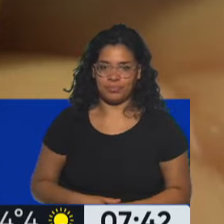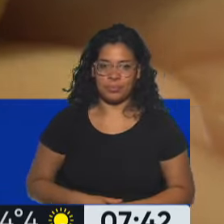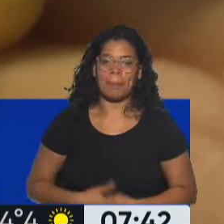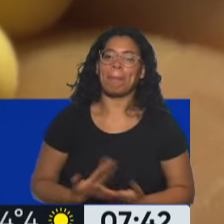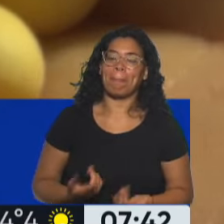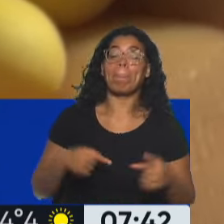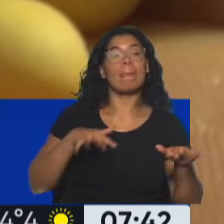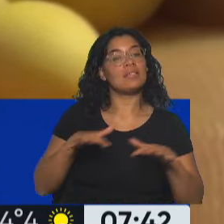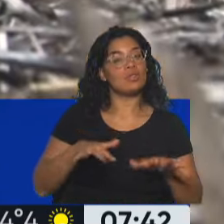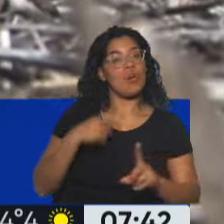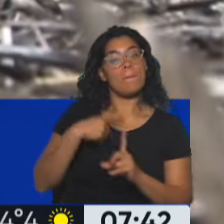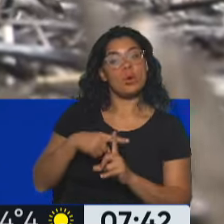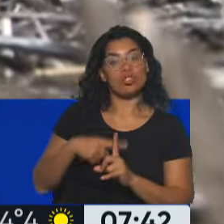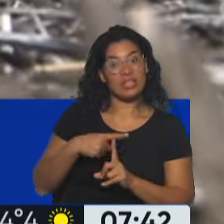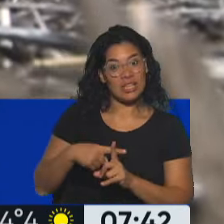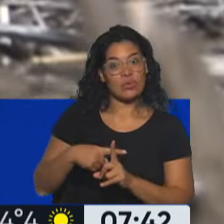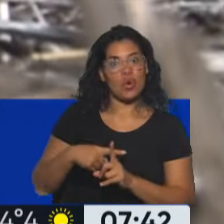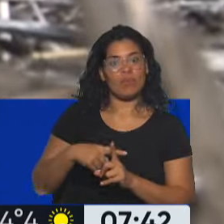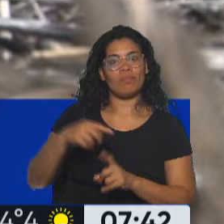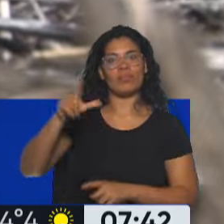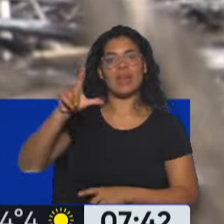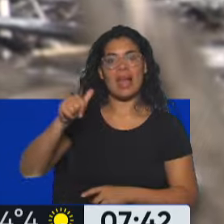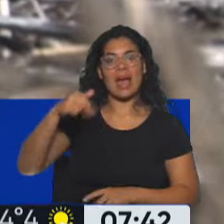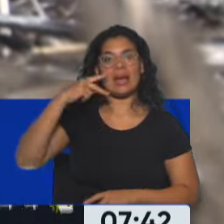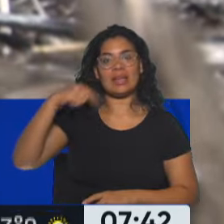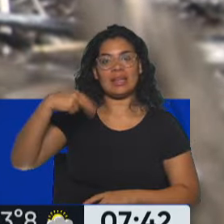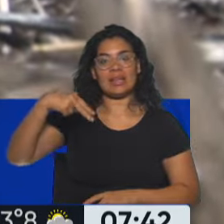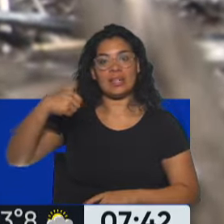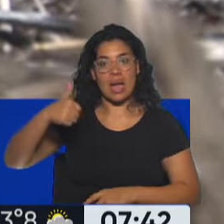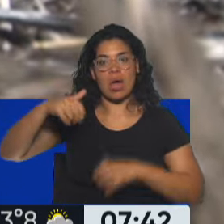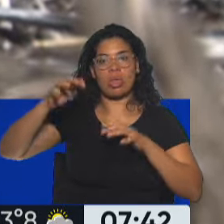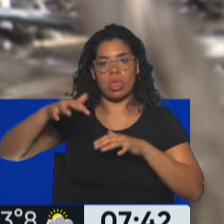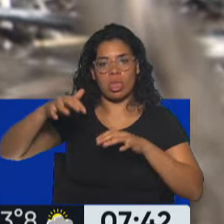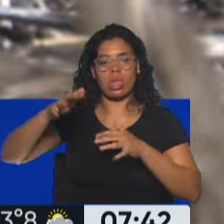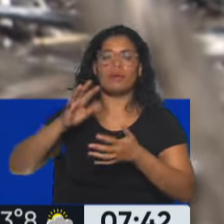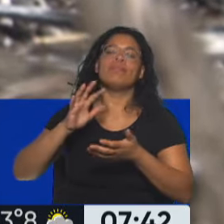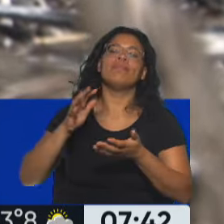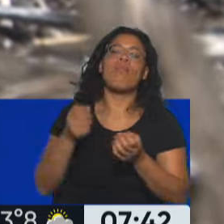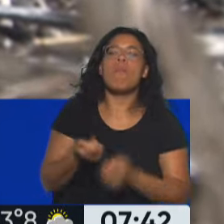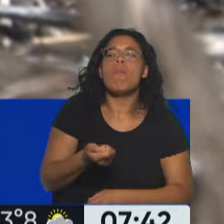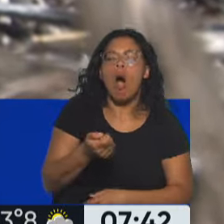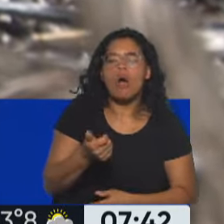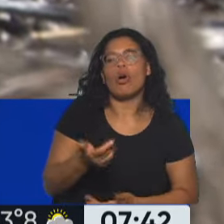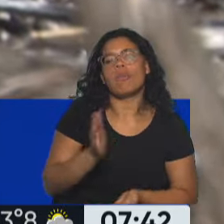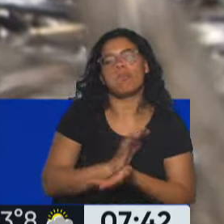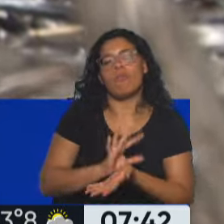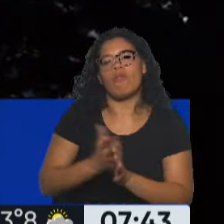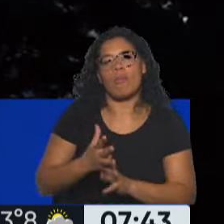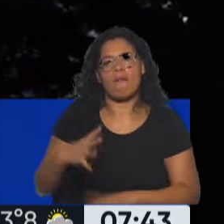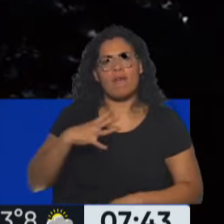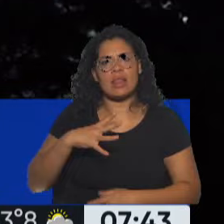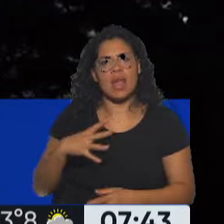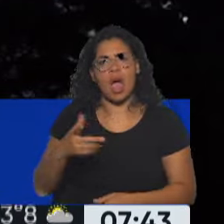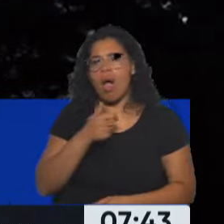escenario una niña débil implica que es menos probable que se produzcan los impactos habituales de la falta de agua durante el